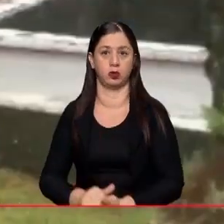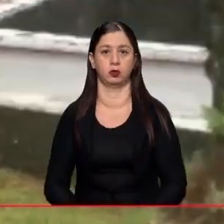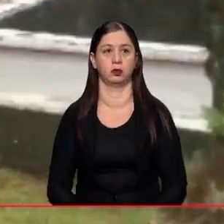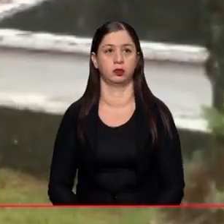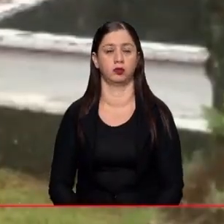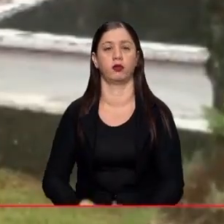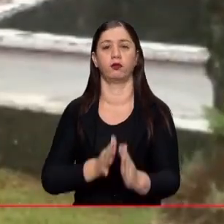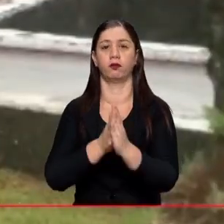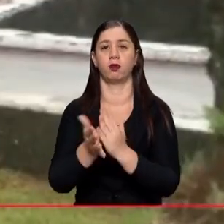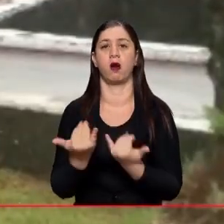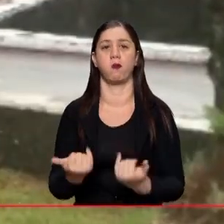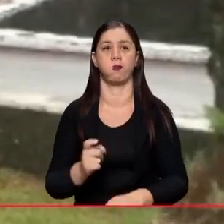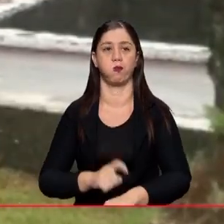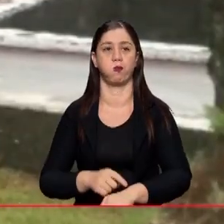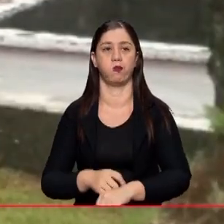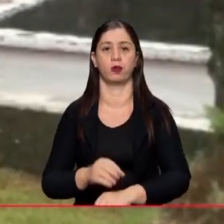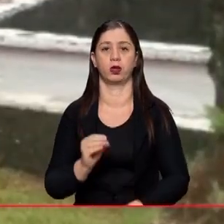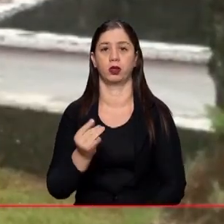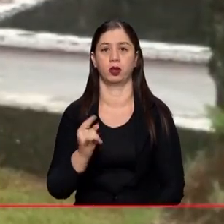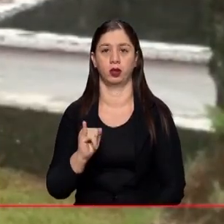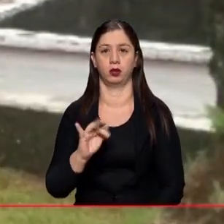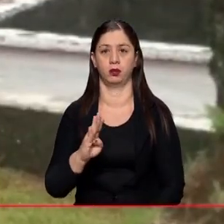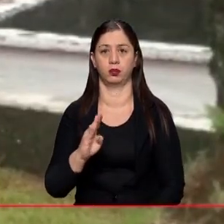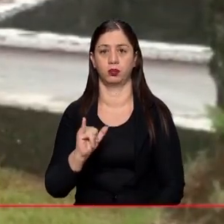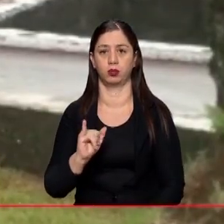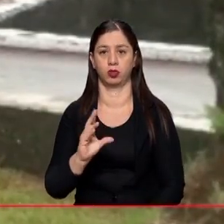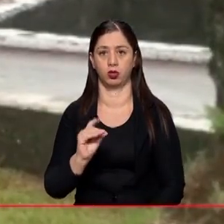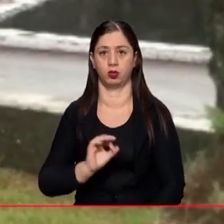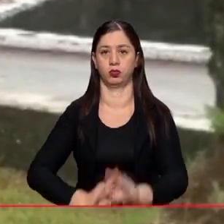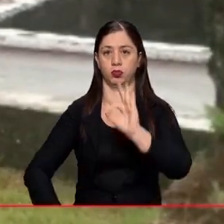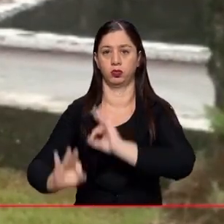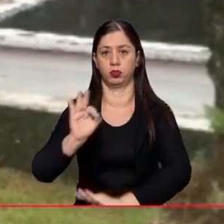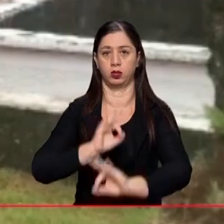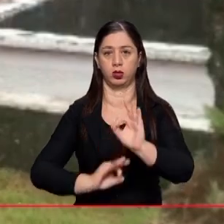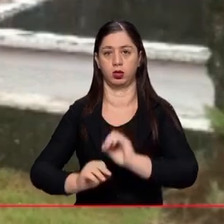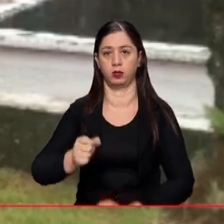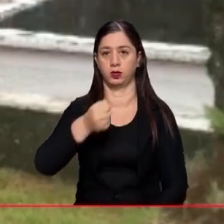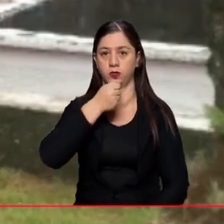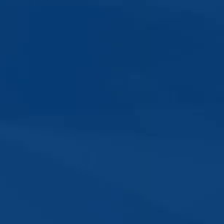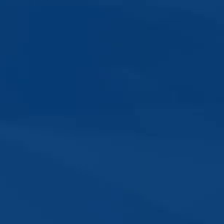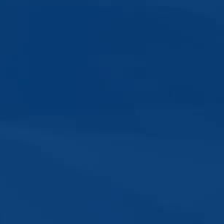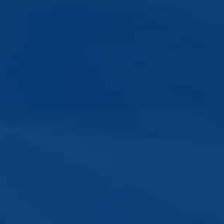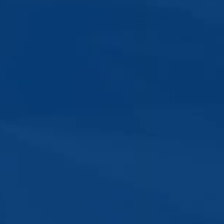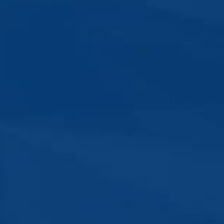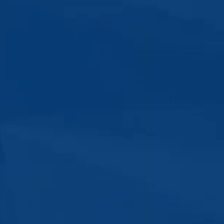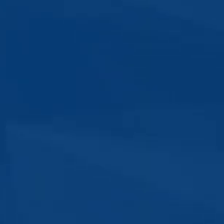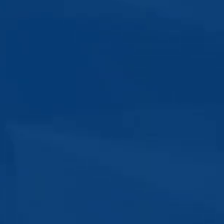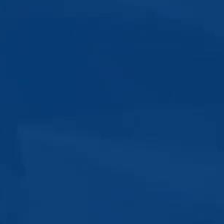Es la información hasta ahora desde Quibdó. Yo soy Cristian Cuesta para Telepacífico Noticias.